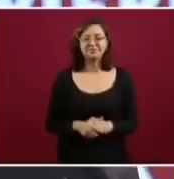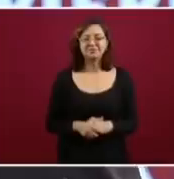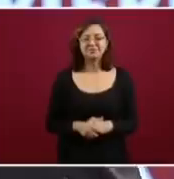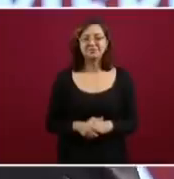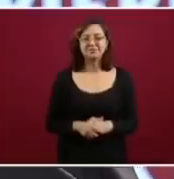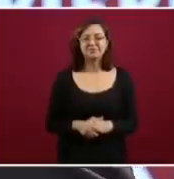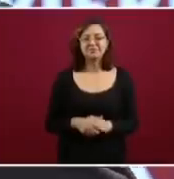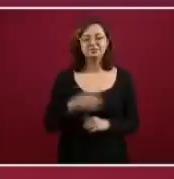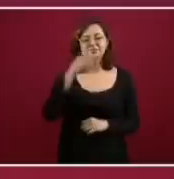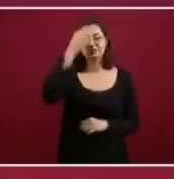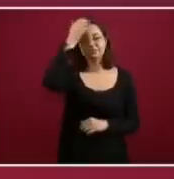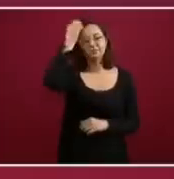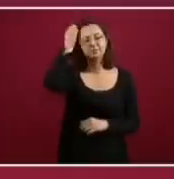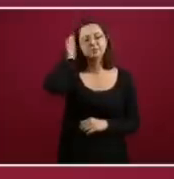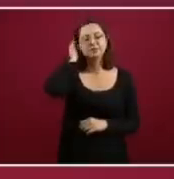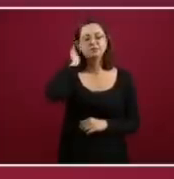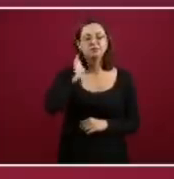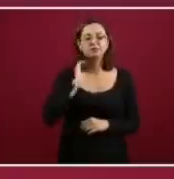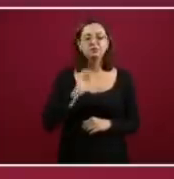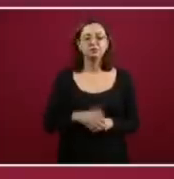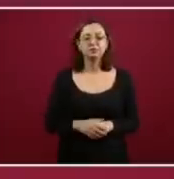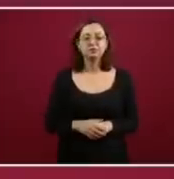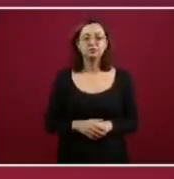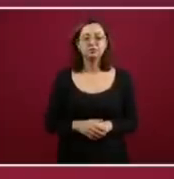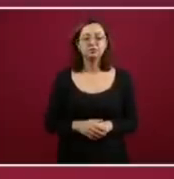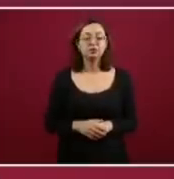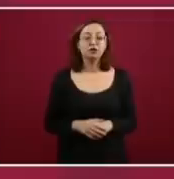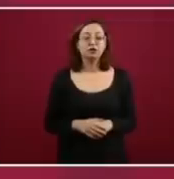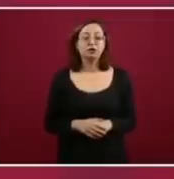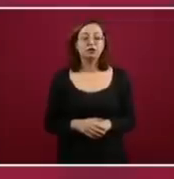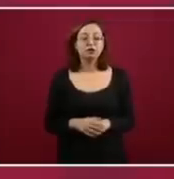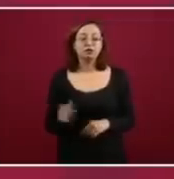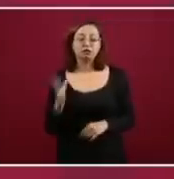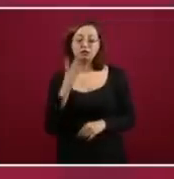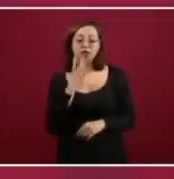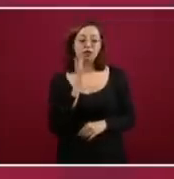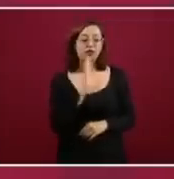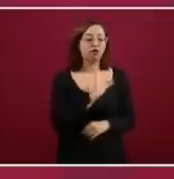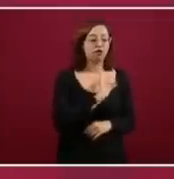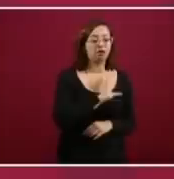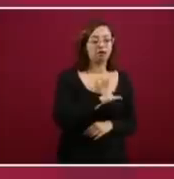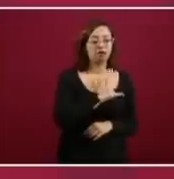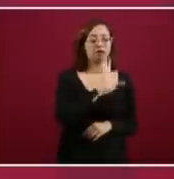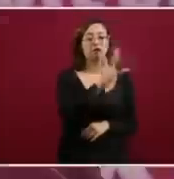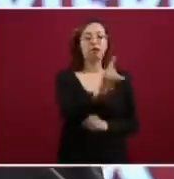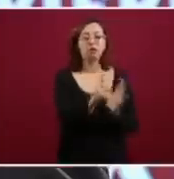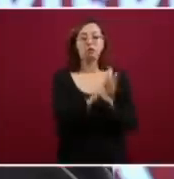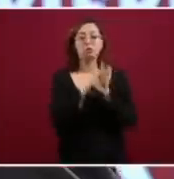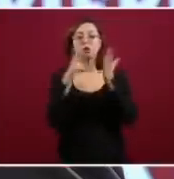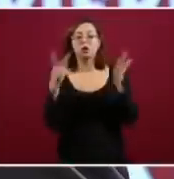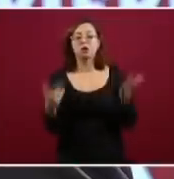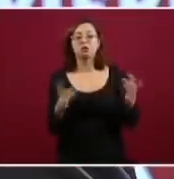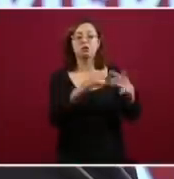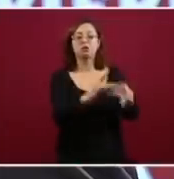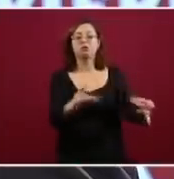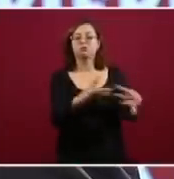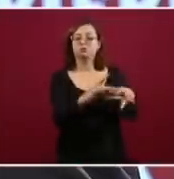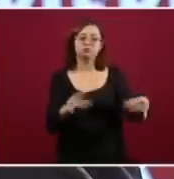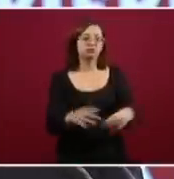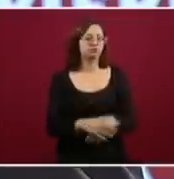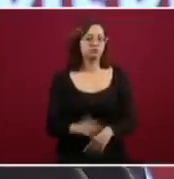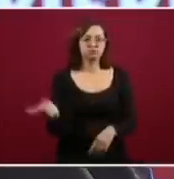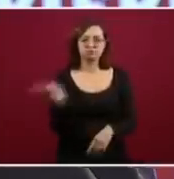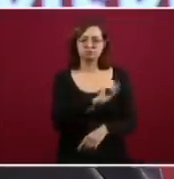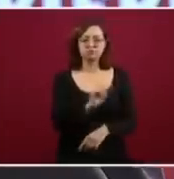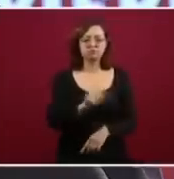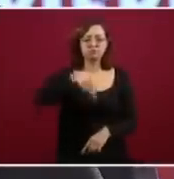nada de que se los vamos a mandar a decir en una columna de periódico este